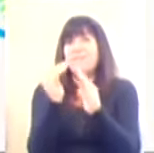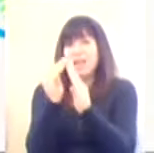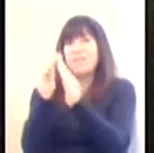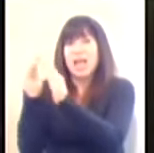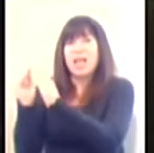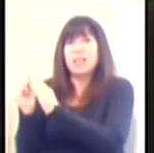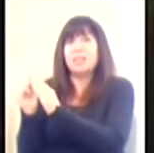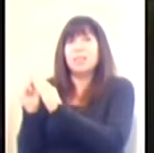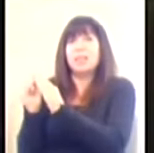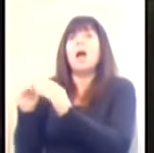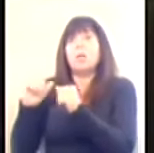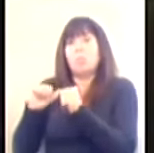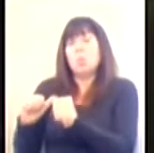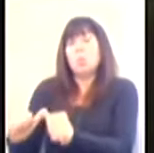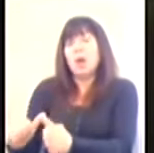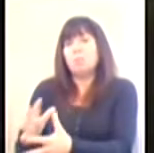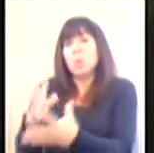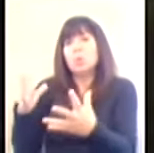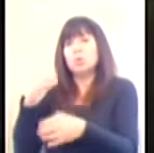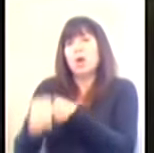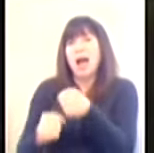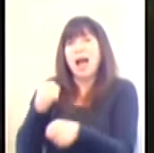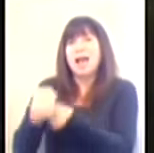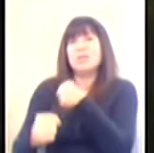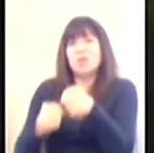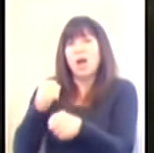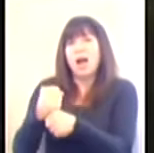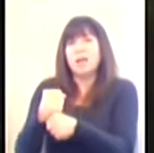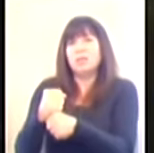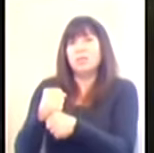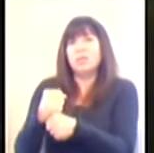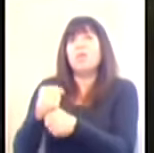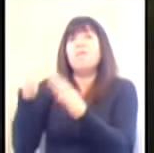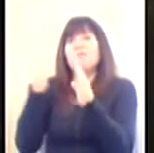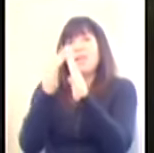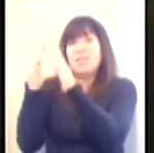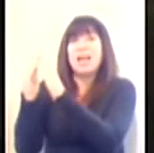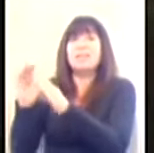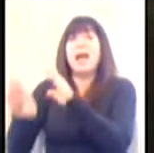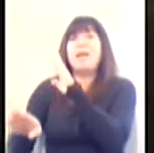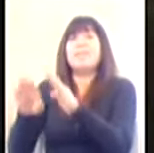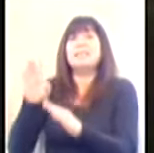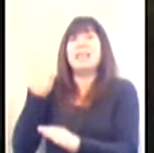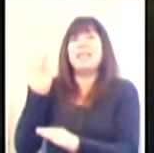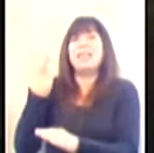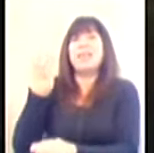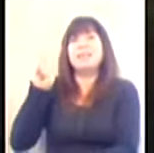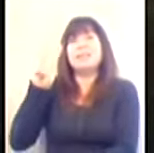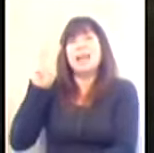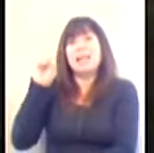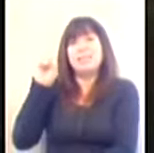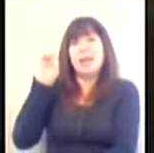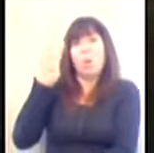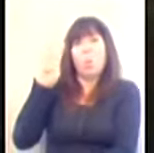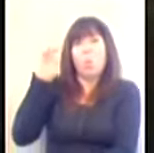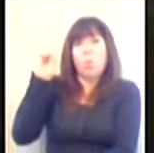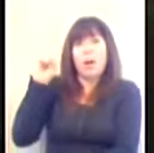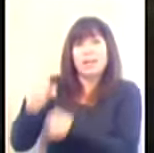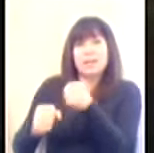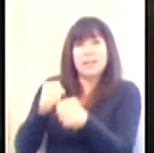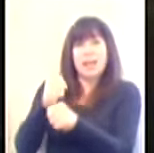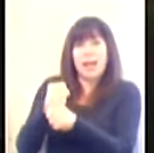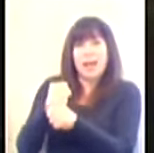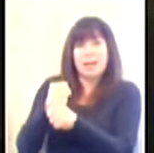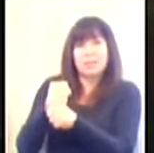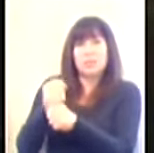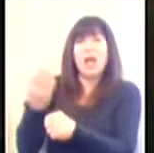dura muchos años, y por tanto estamos muchas veces hablando de viviendas que duran, que tienen edades de 30, 40 años, cuando éramos un país muy